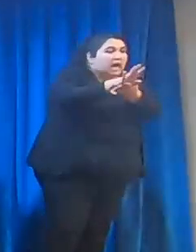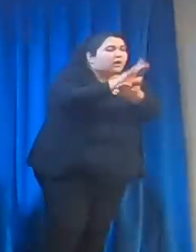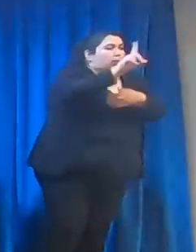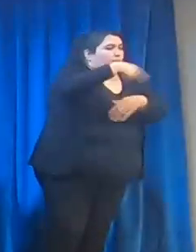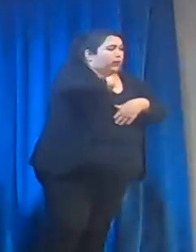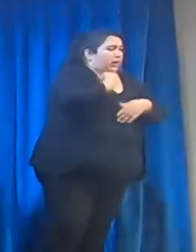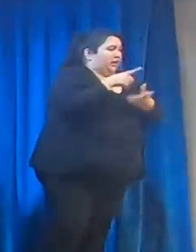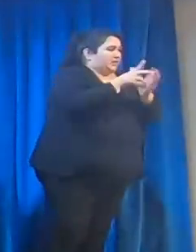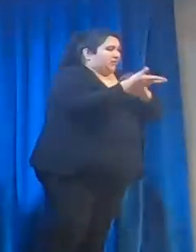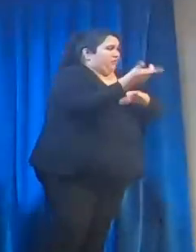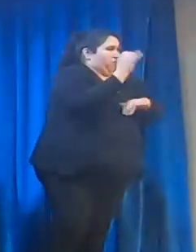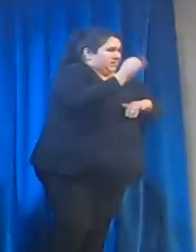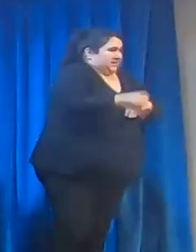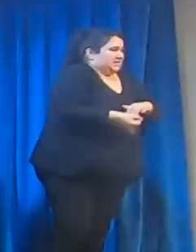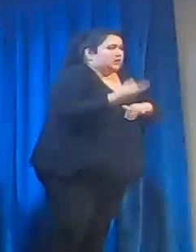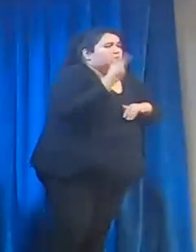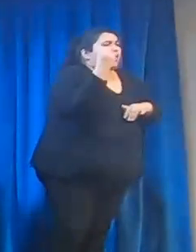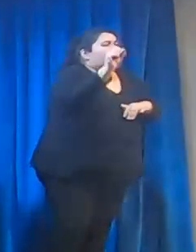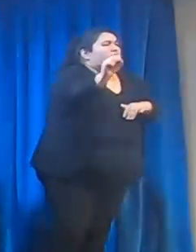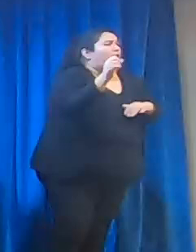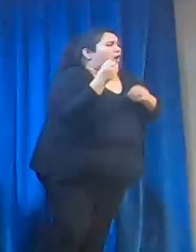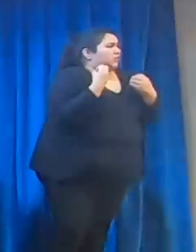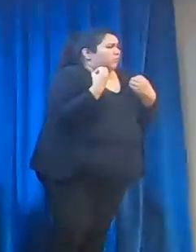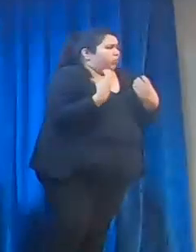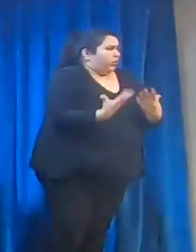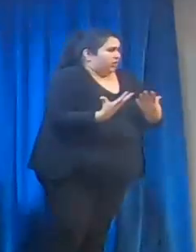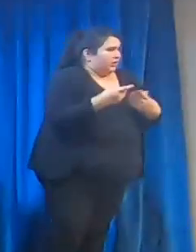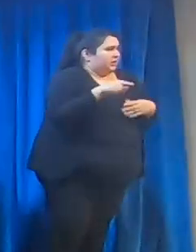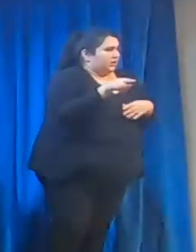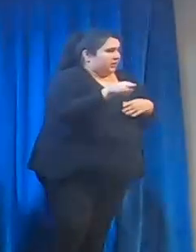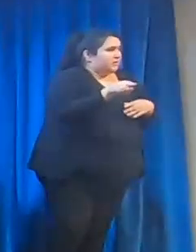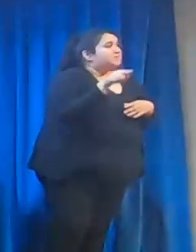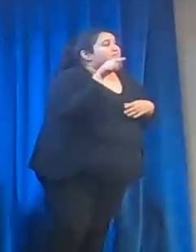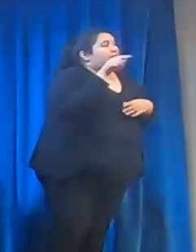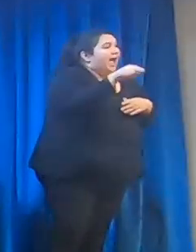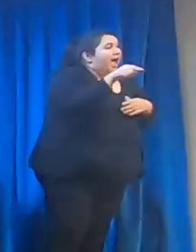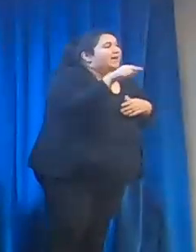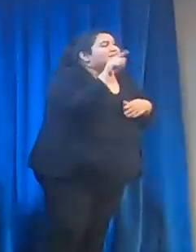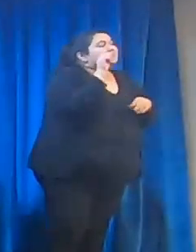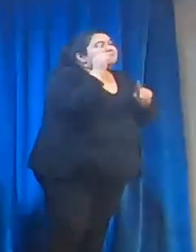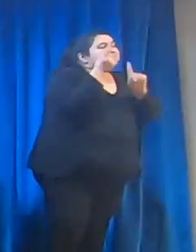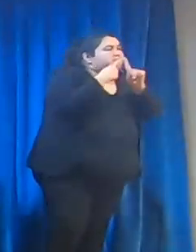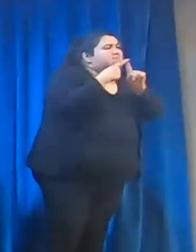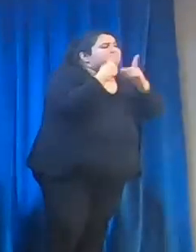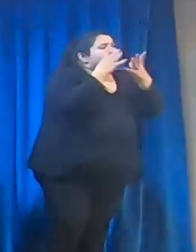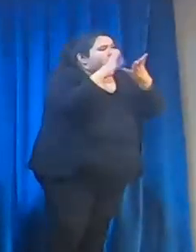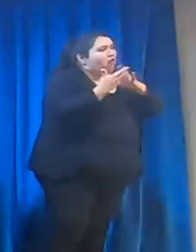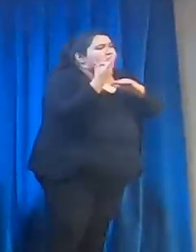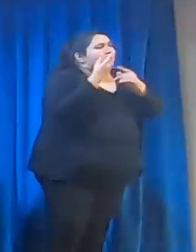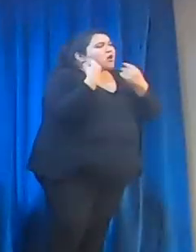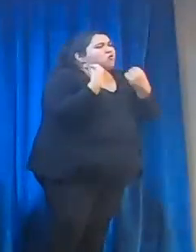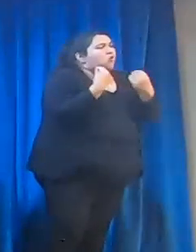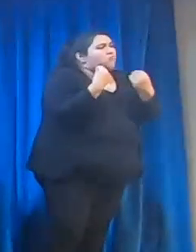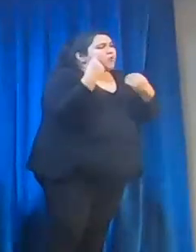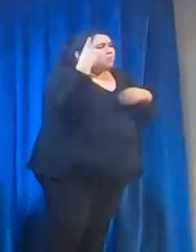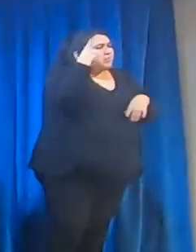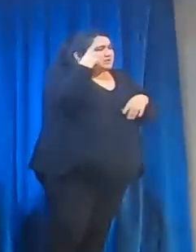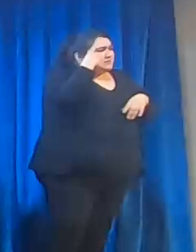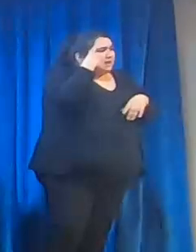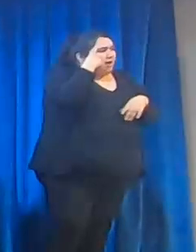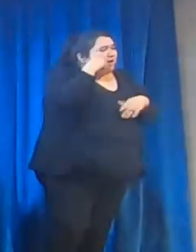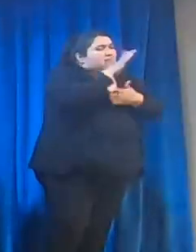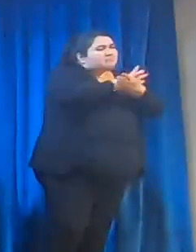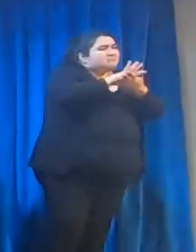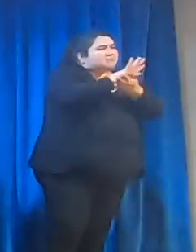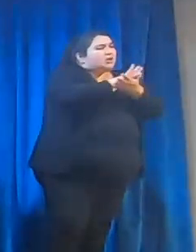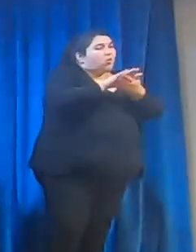con esto, con ver por qué habrá faltado. Y ahí podemos trabajar con los espectadores del bullying en relación a qué se puede hacer con ese chico